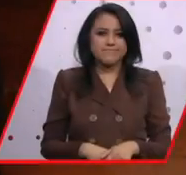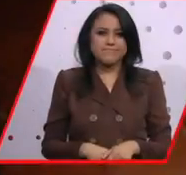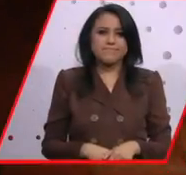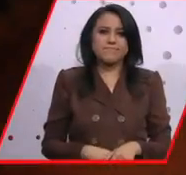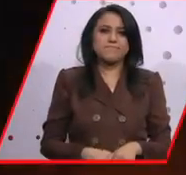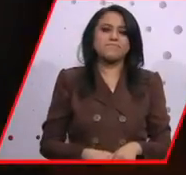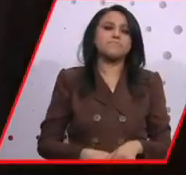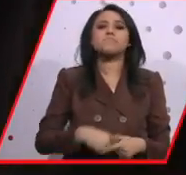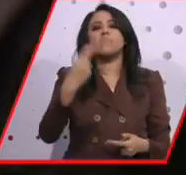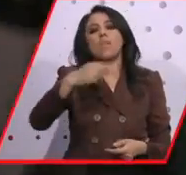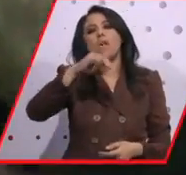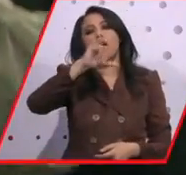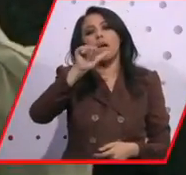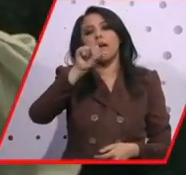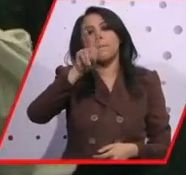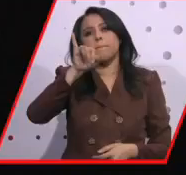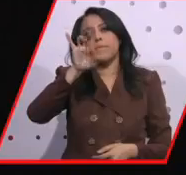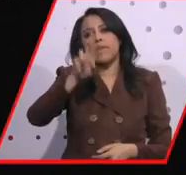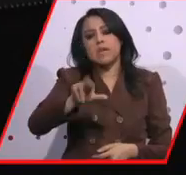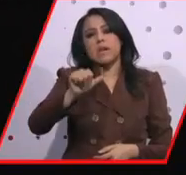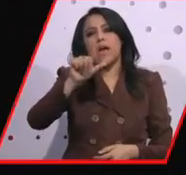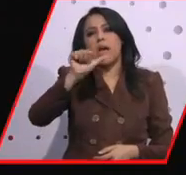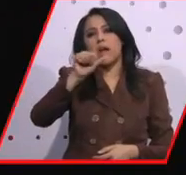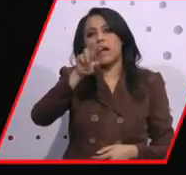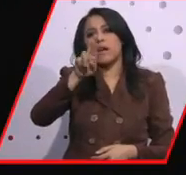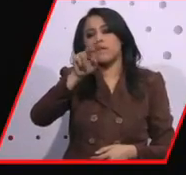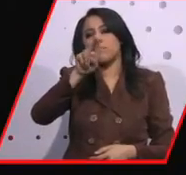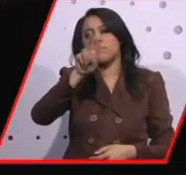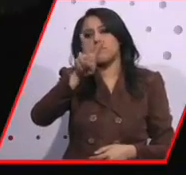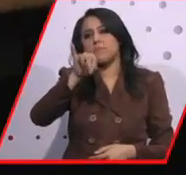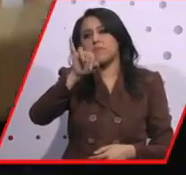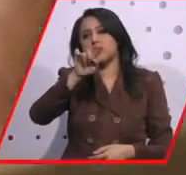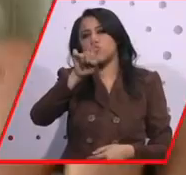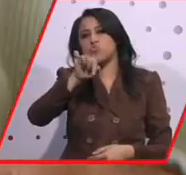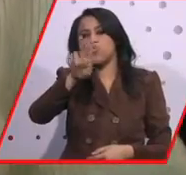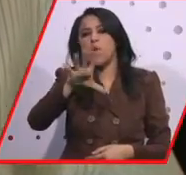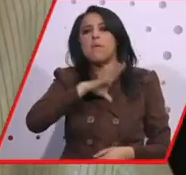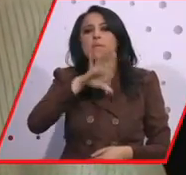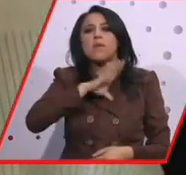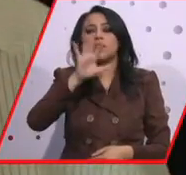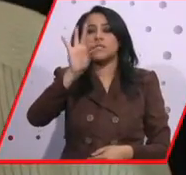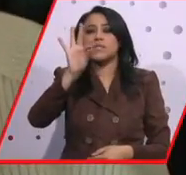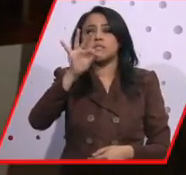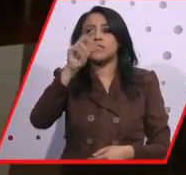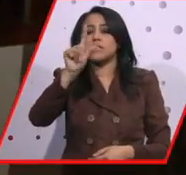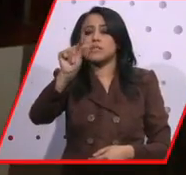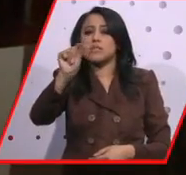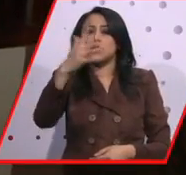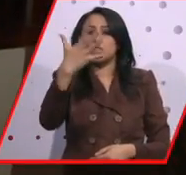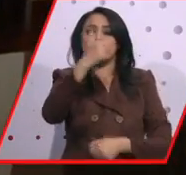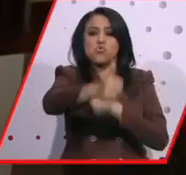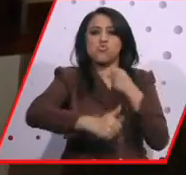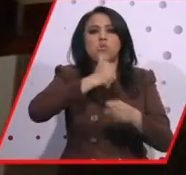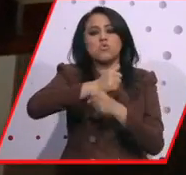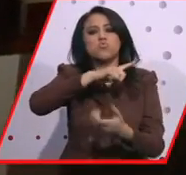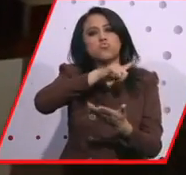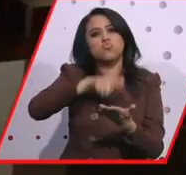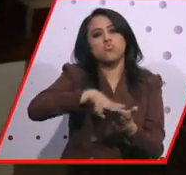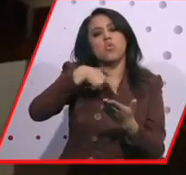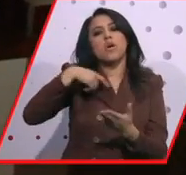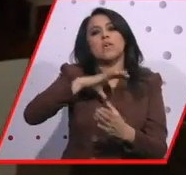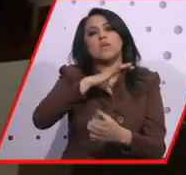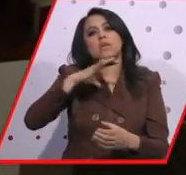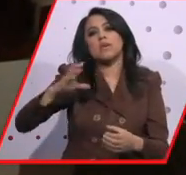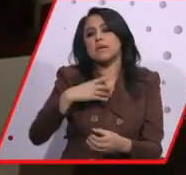Él es el señor Javier Arbizu Benítez. Tiene 75 años, vive en Cuautitlán, Izcalli. En los años 70 trabajó en el ahora gobierno